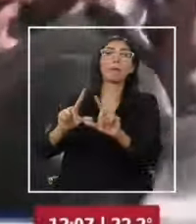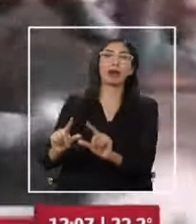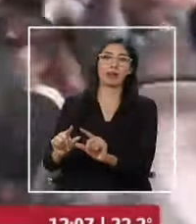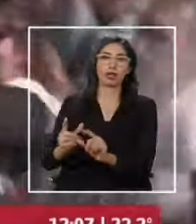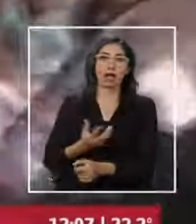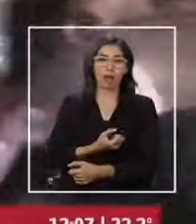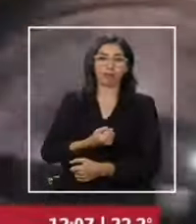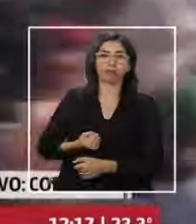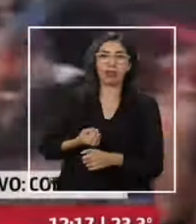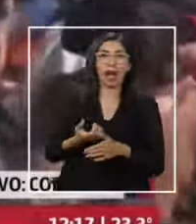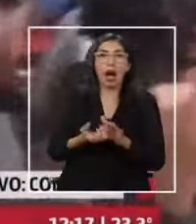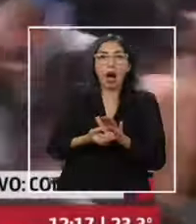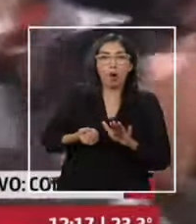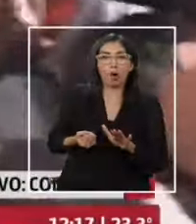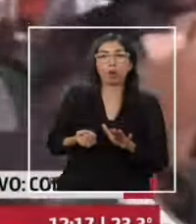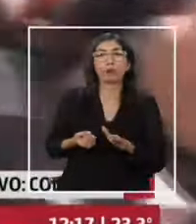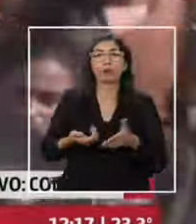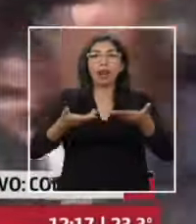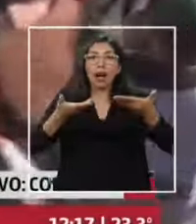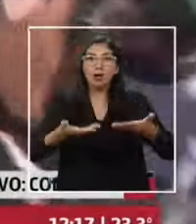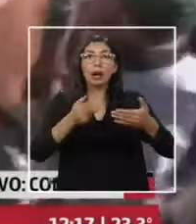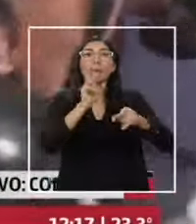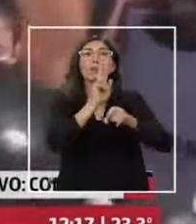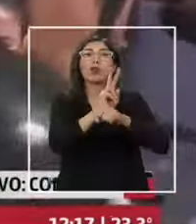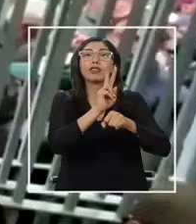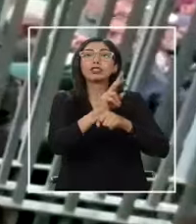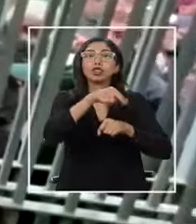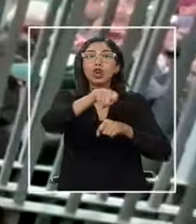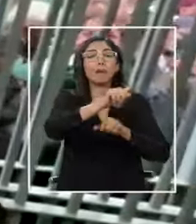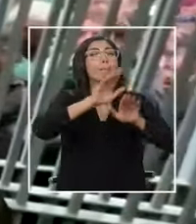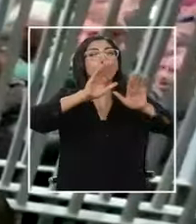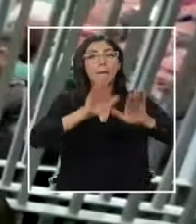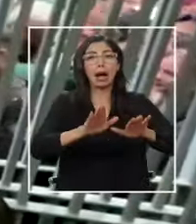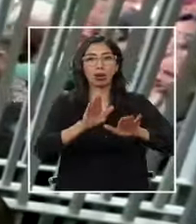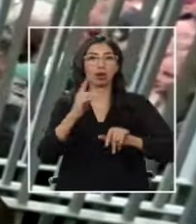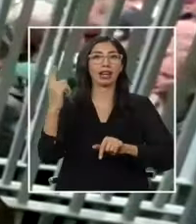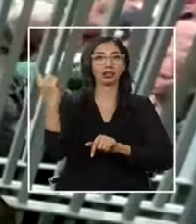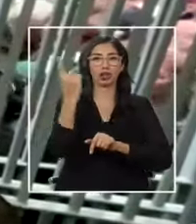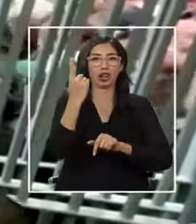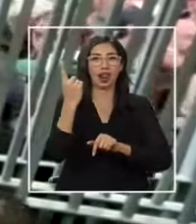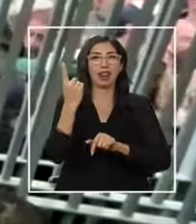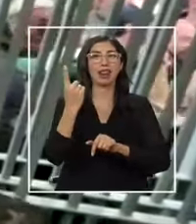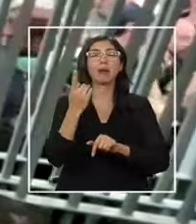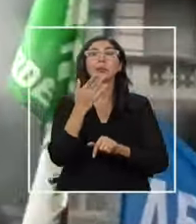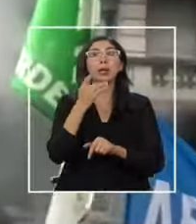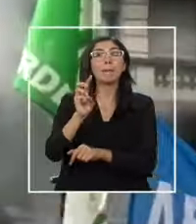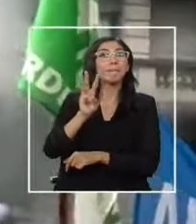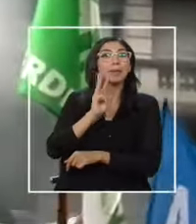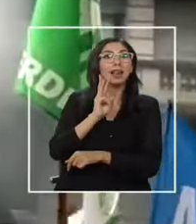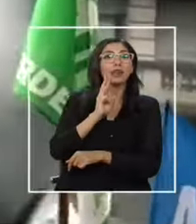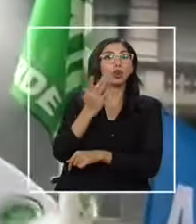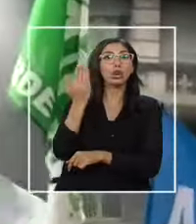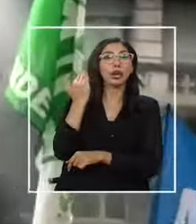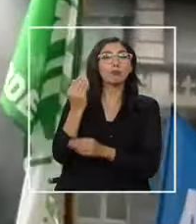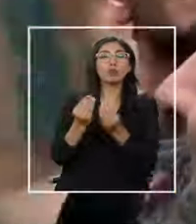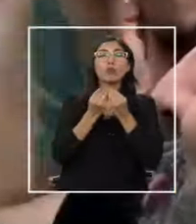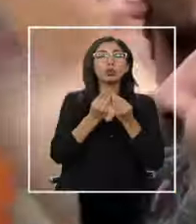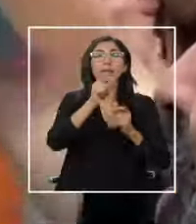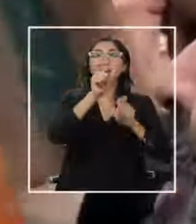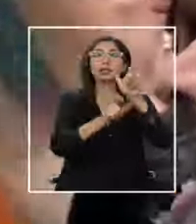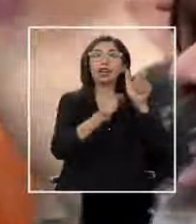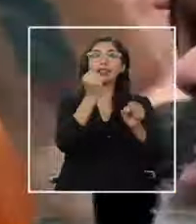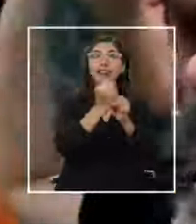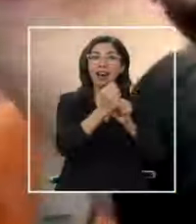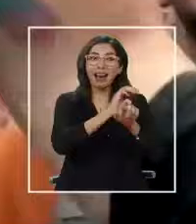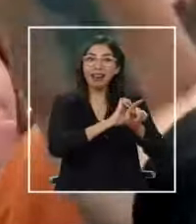fue el turno de los docentes que entraron en paro nacional, luego de que el miércoles decenas de trabajadores estatales protestaran frente a